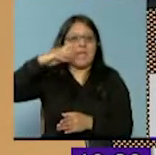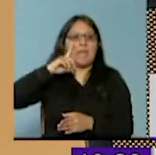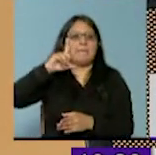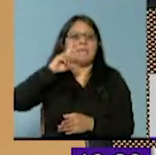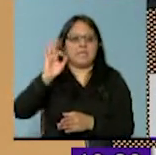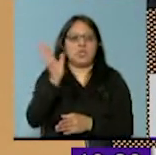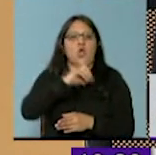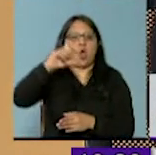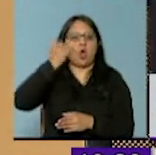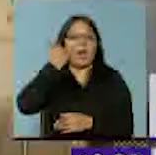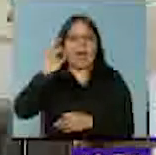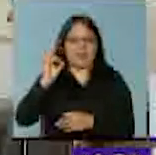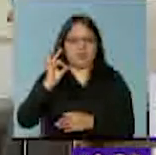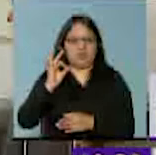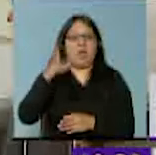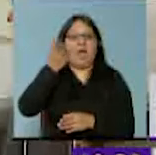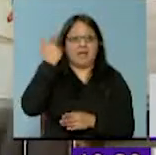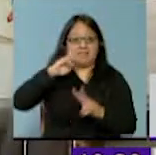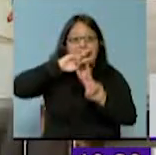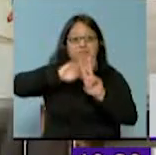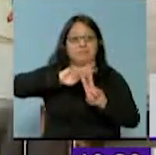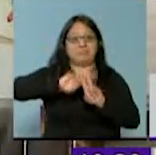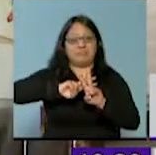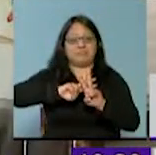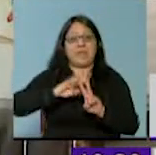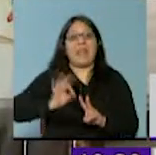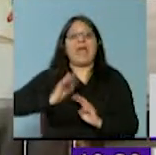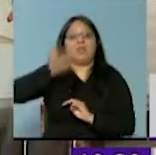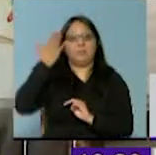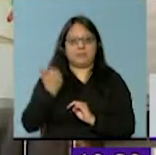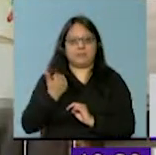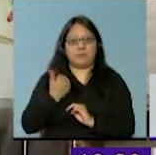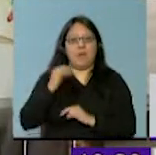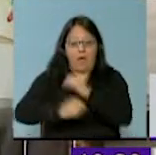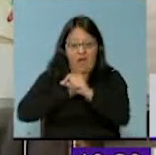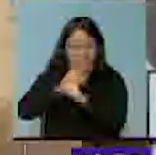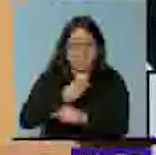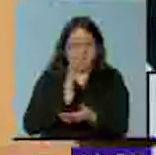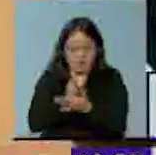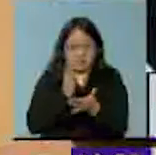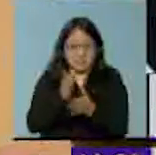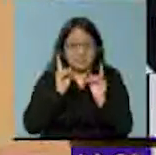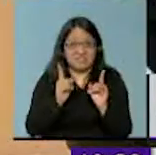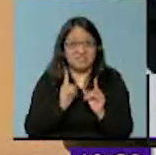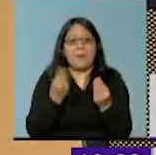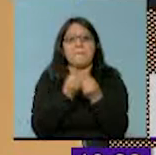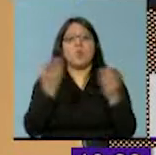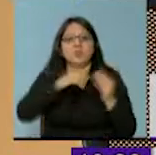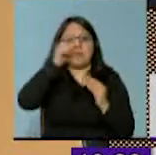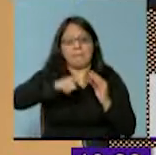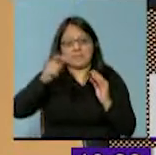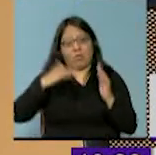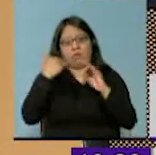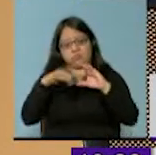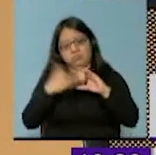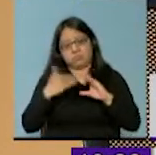Jujuy Investiga de ayer, el hashtag que lo inauguramos el año pasado y que todavía sigue teniendo gente que tiene reclamos para hacerle al